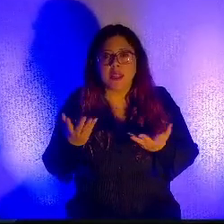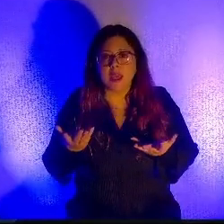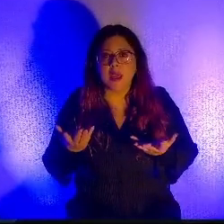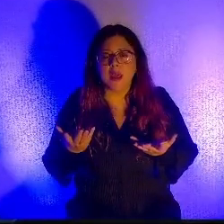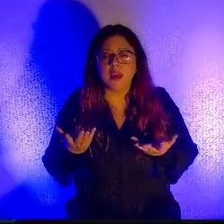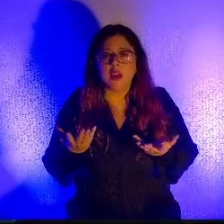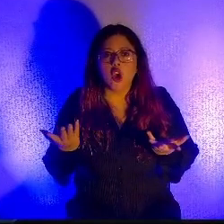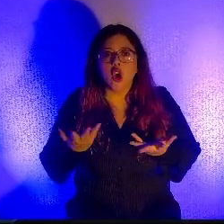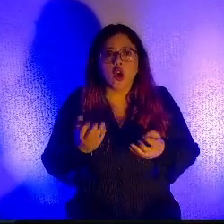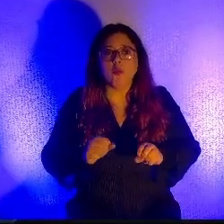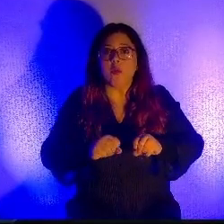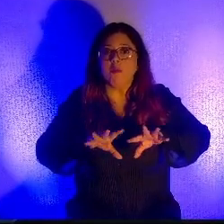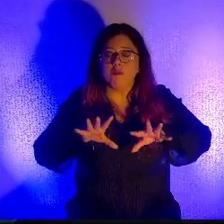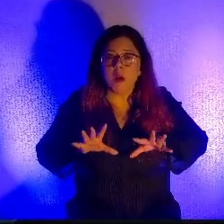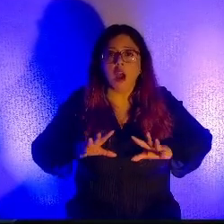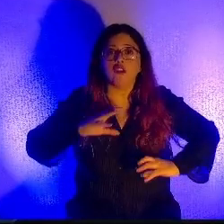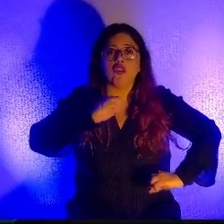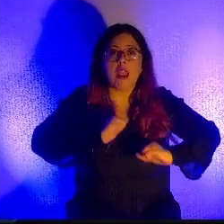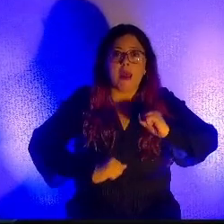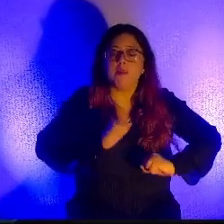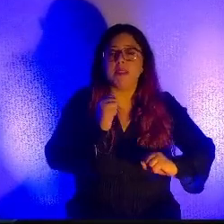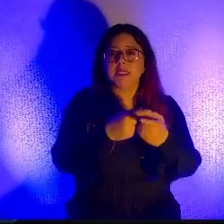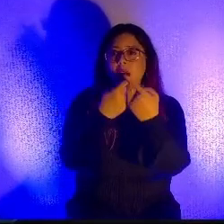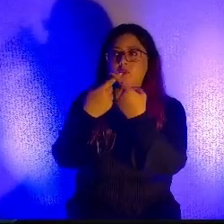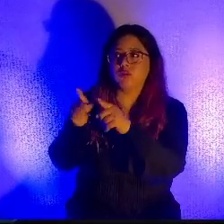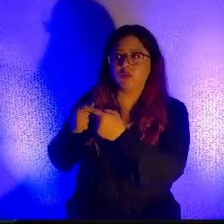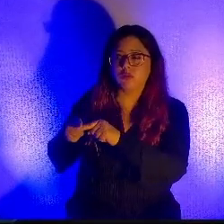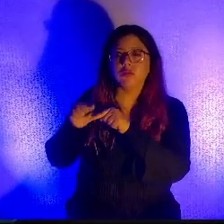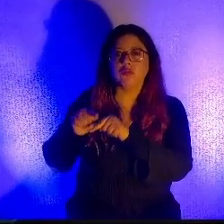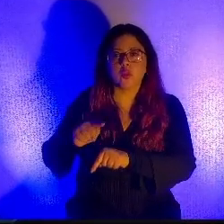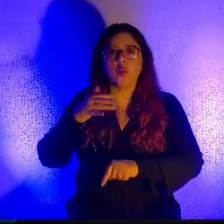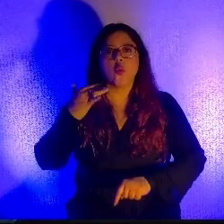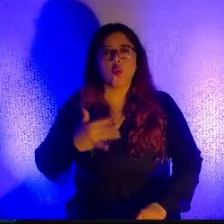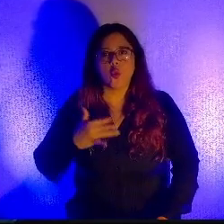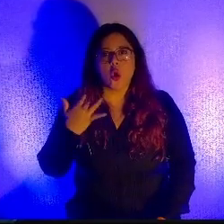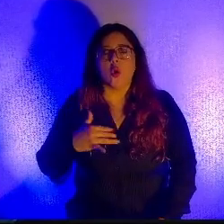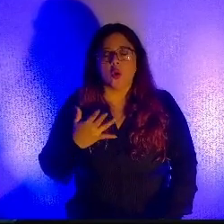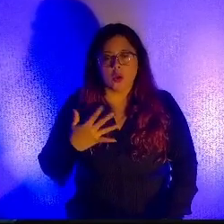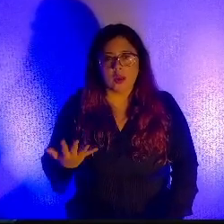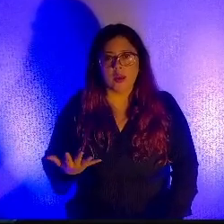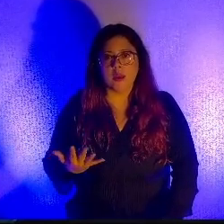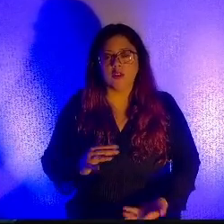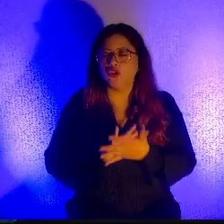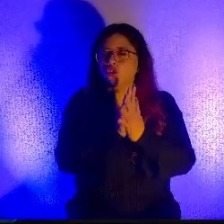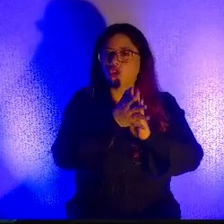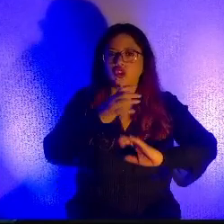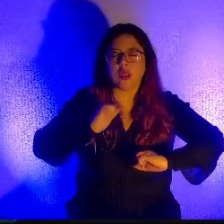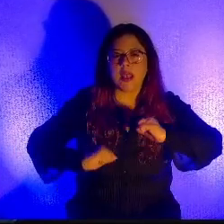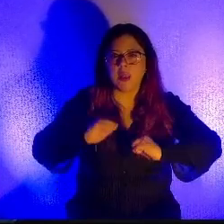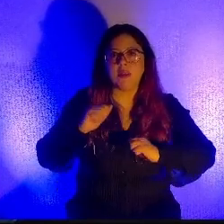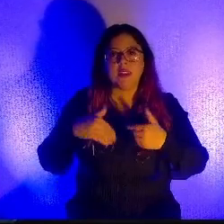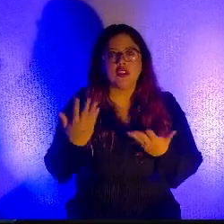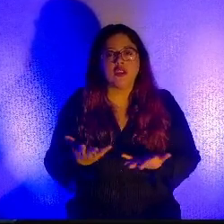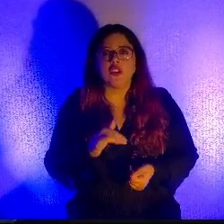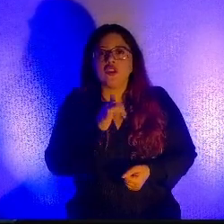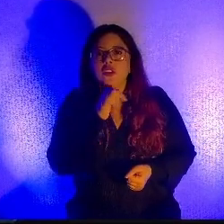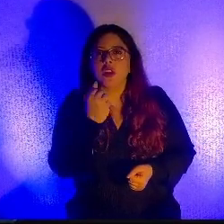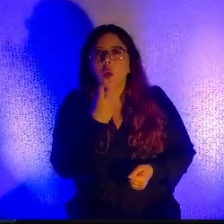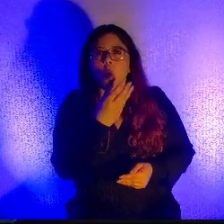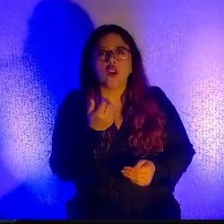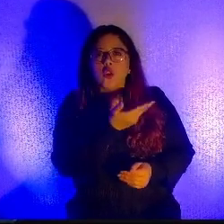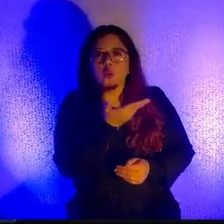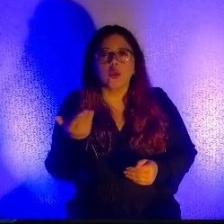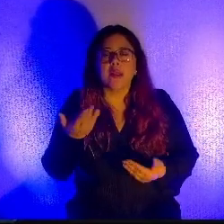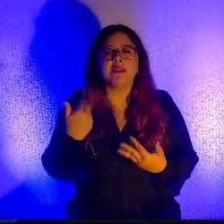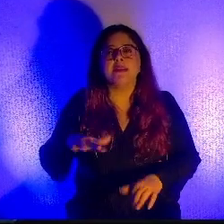tecnología va a generar en todas las Industrias es brutal todas las Industrias Entonces no sé cuántos de ustedes ya